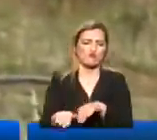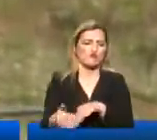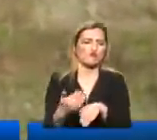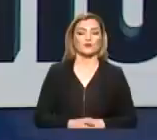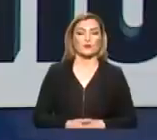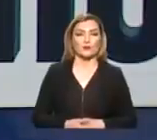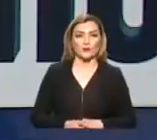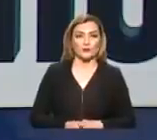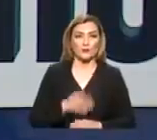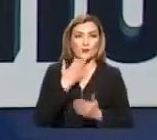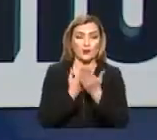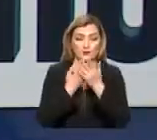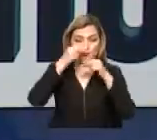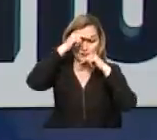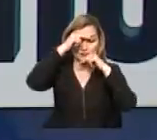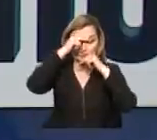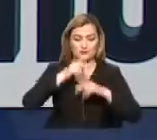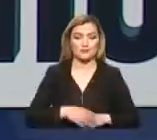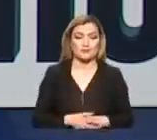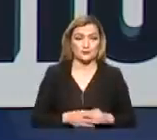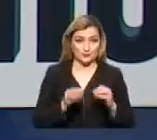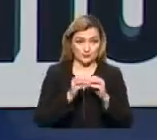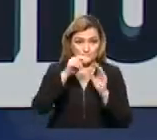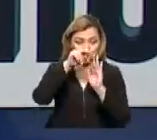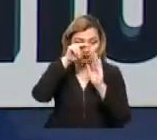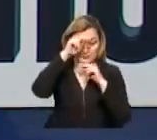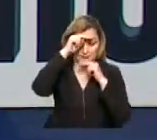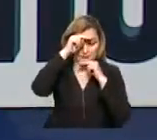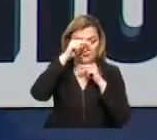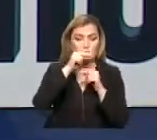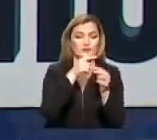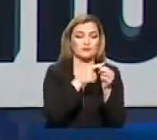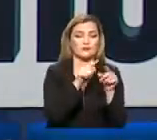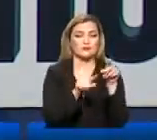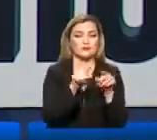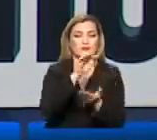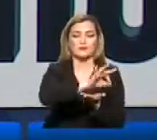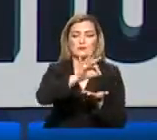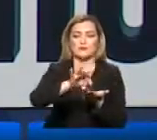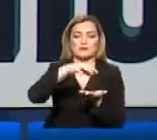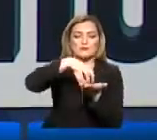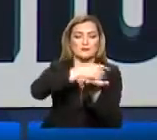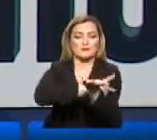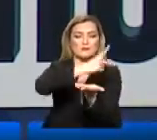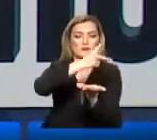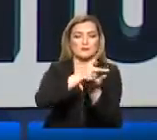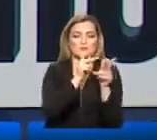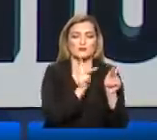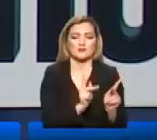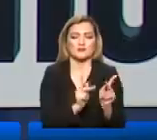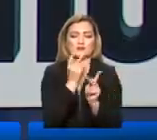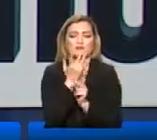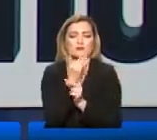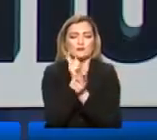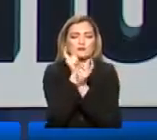Metropolitano. Gracias por continuar con nosotros. Seguimos con más. Quito y algunos cantones de la provincia de Pichincha se preparan para cambiar de color